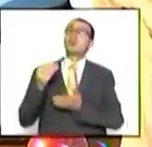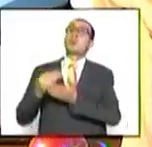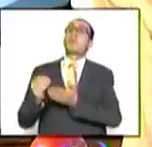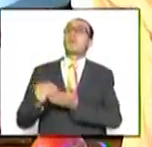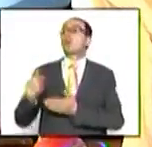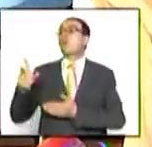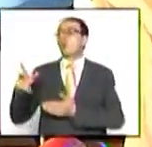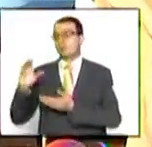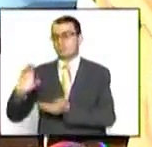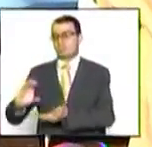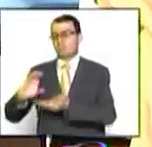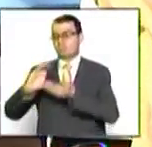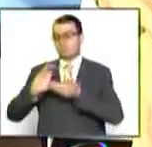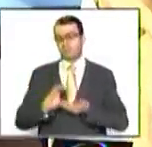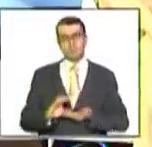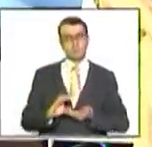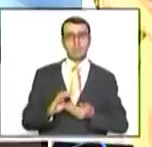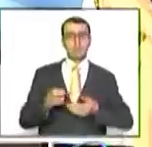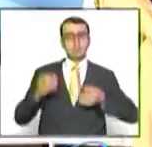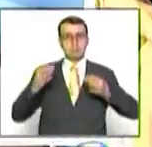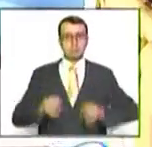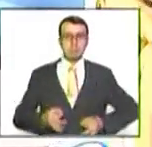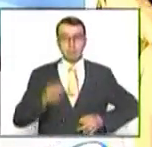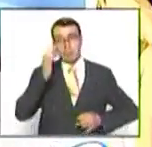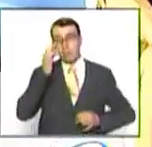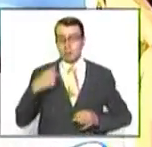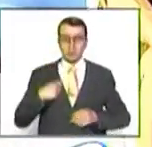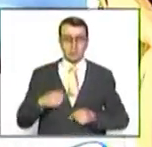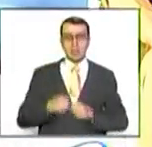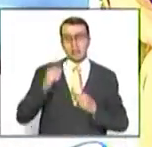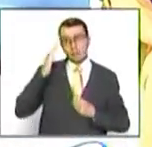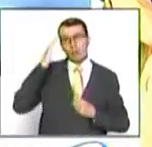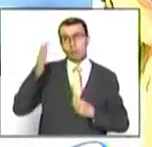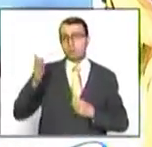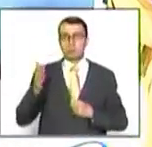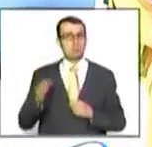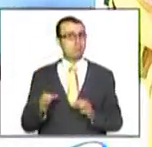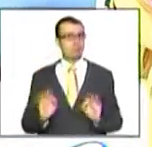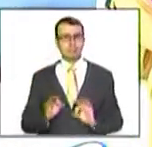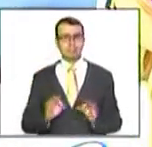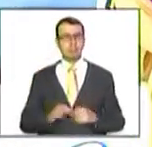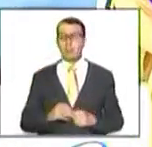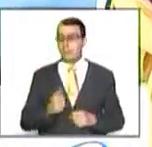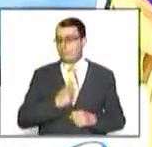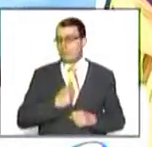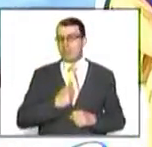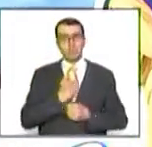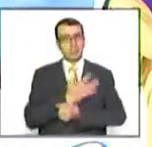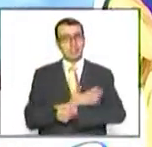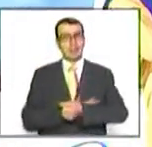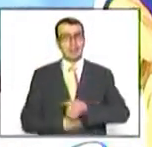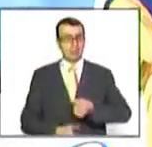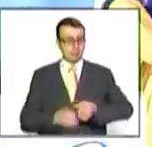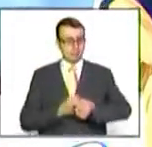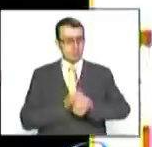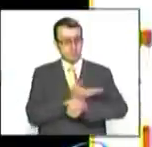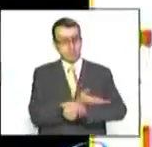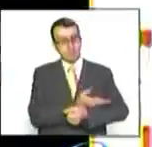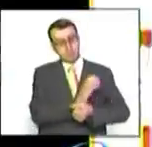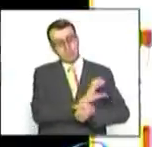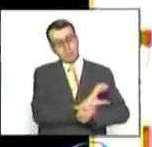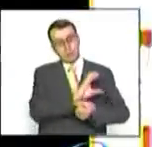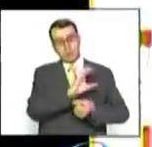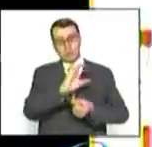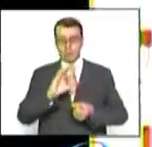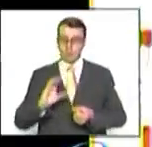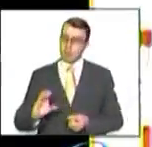droguería un producto, que efectos secundarios, que reacciones, no. Es su propia sangre, la que se centrifuga,